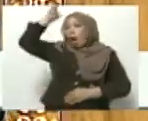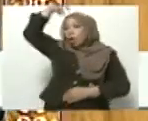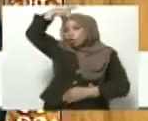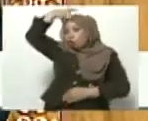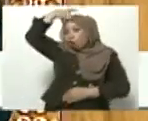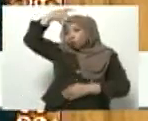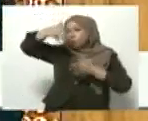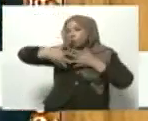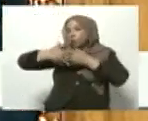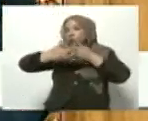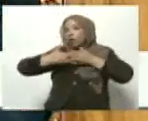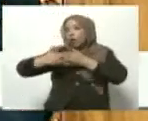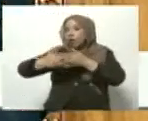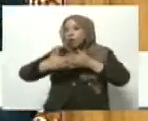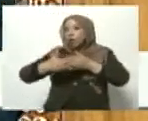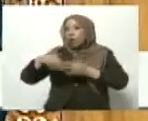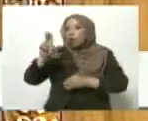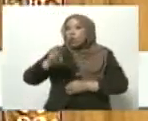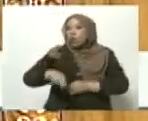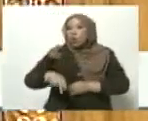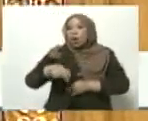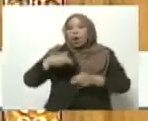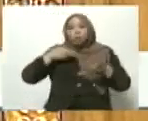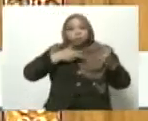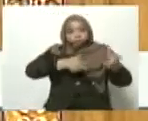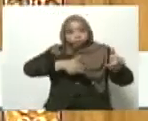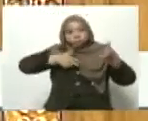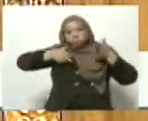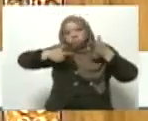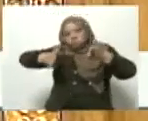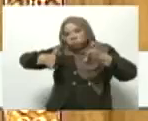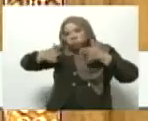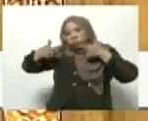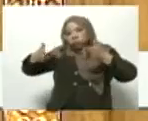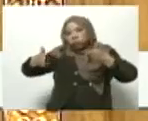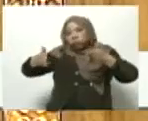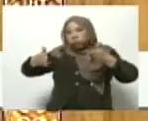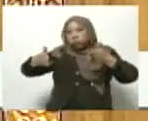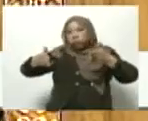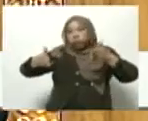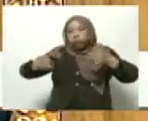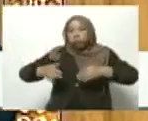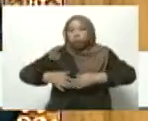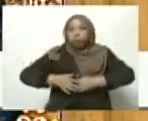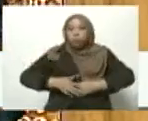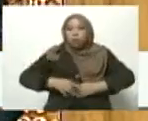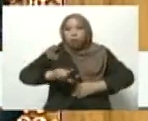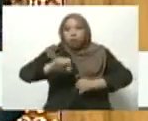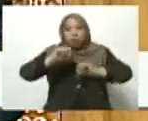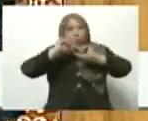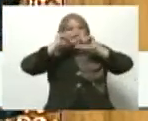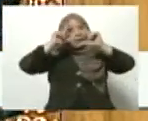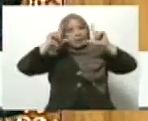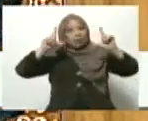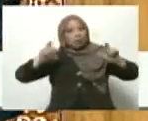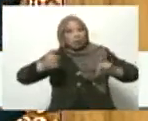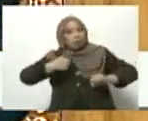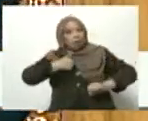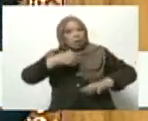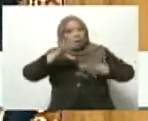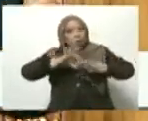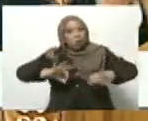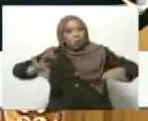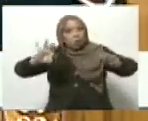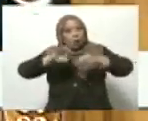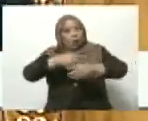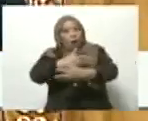las licencias para que tú puedas comprar las armas y te voy a hacer todos los contactos. Rowan Kraft, una cosa impresionante, parece un cuento,